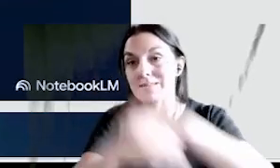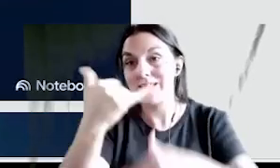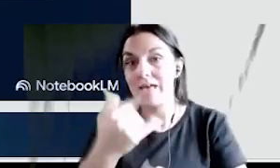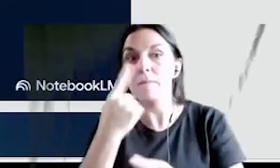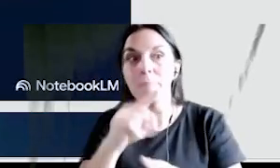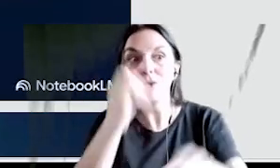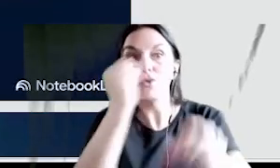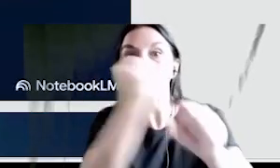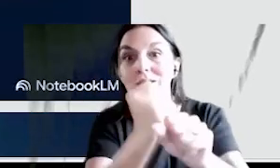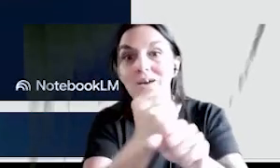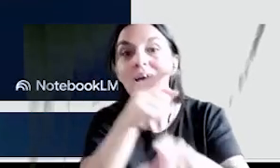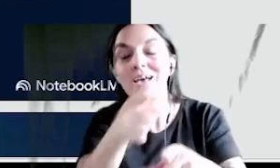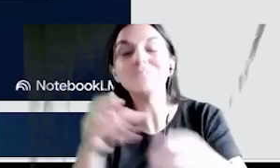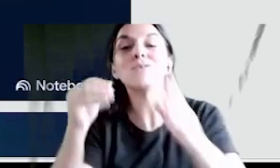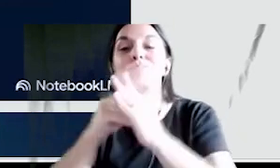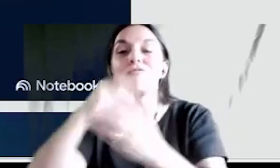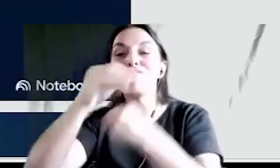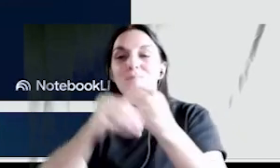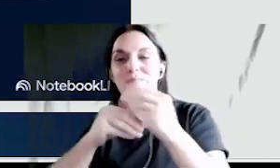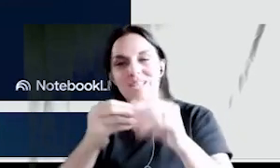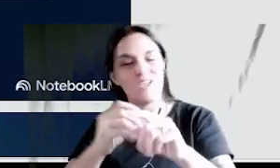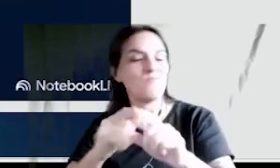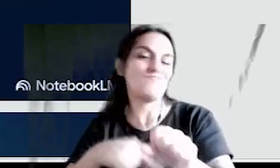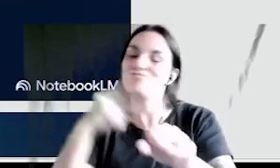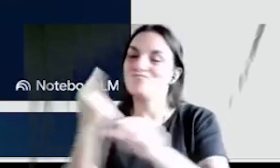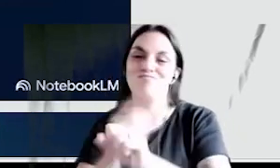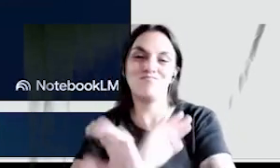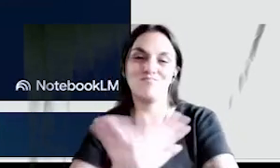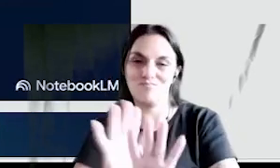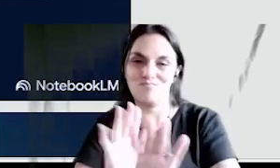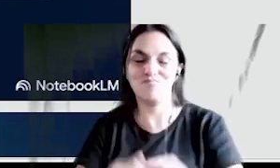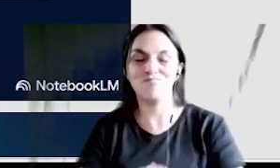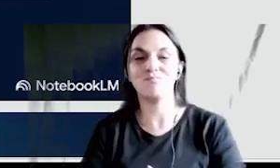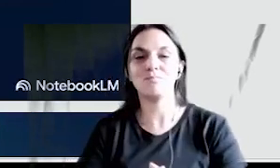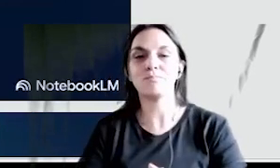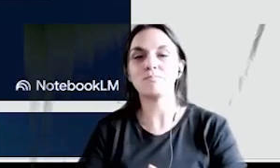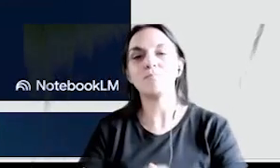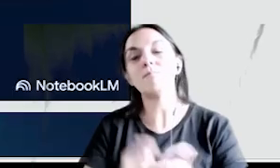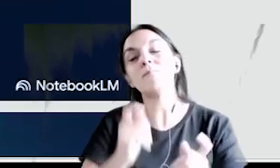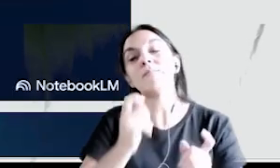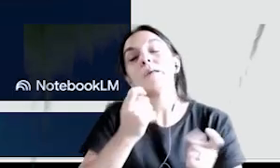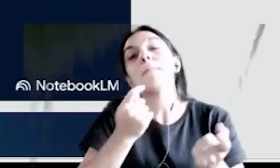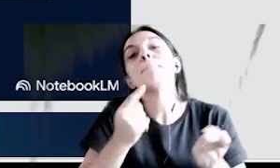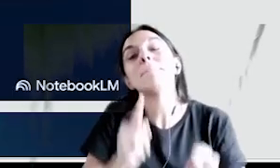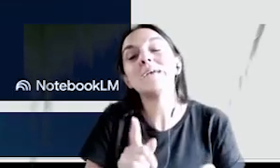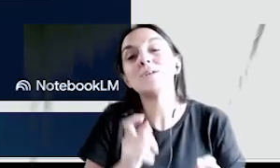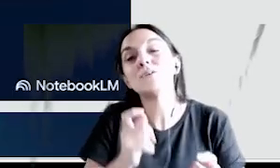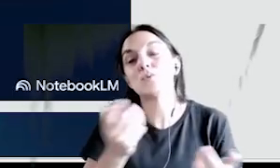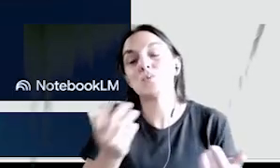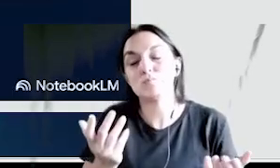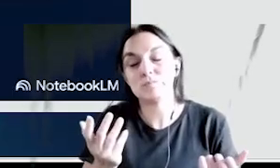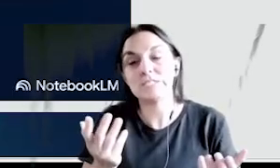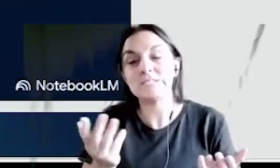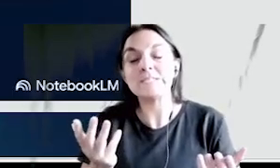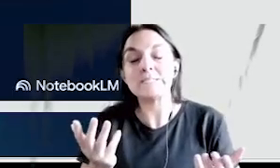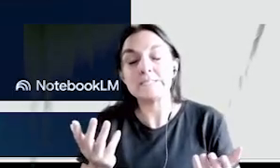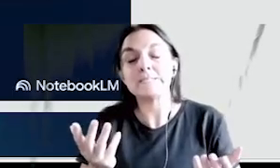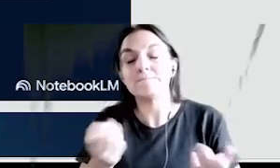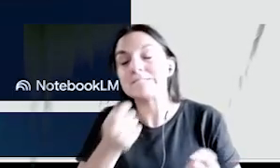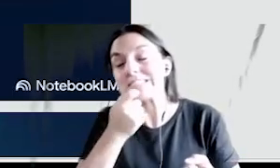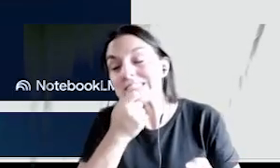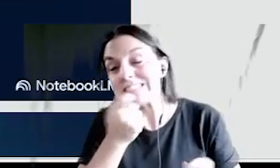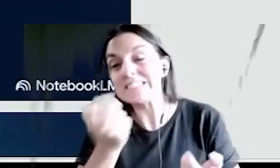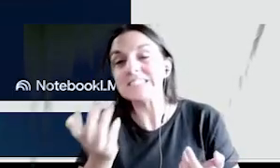no constituye una carga de familia, a menos que tenga, una